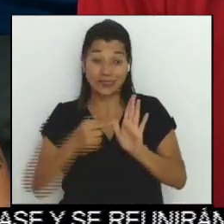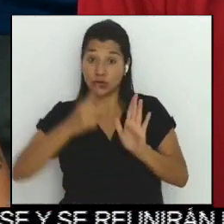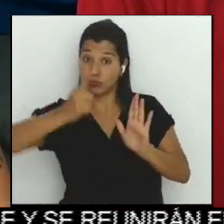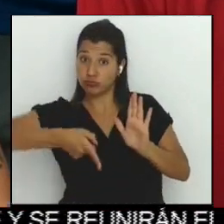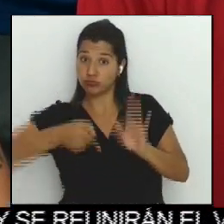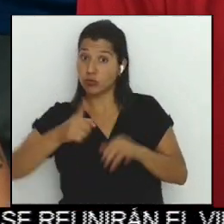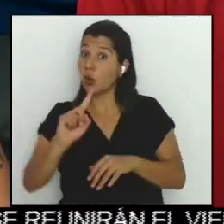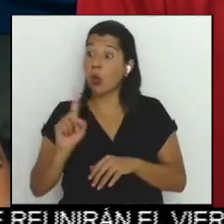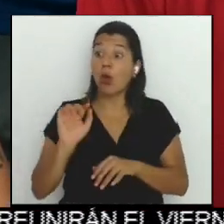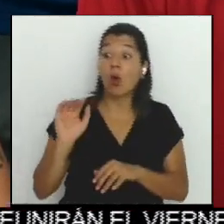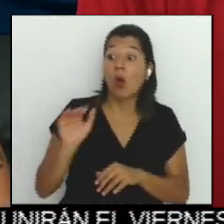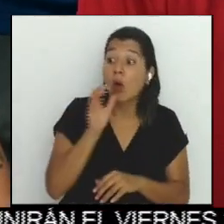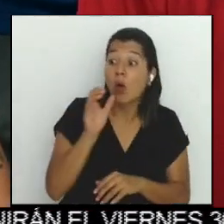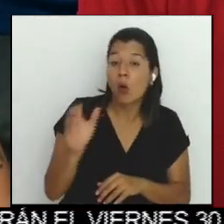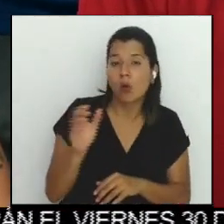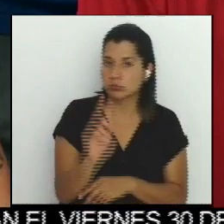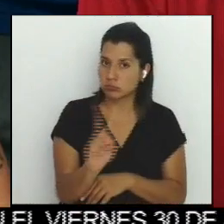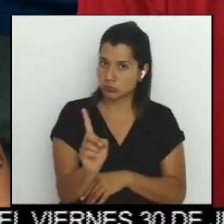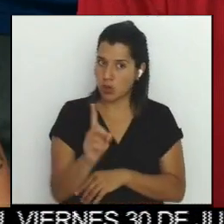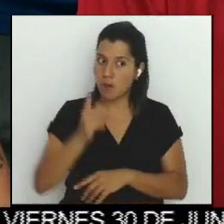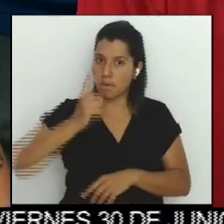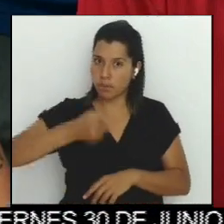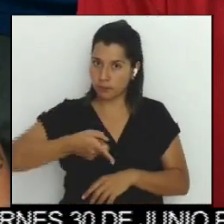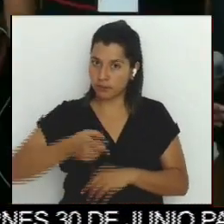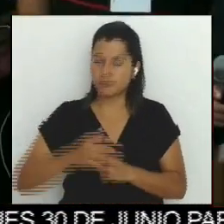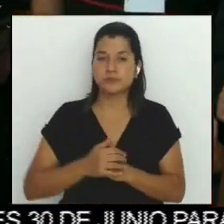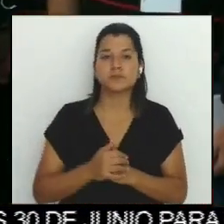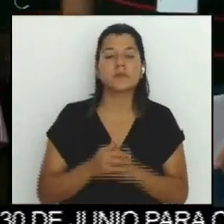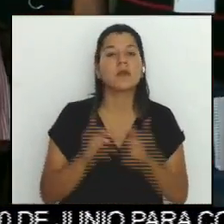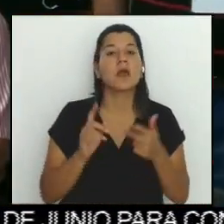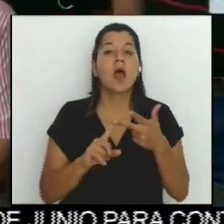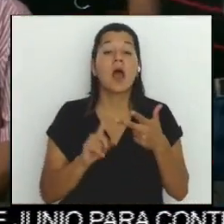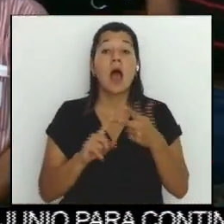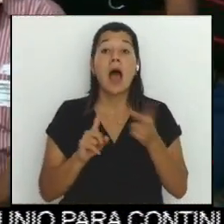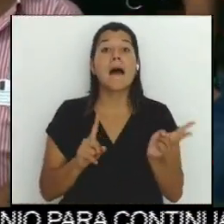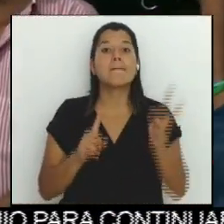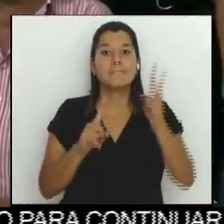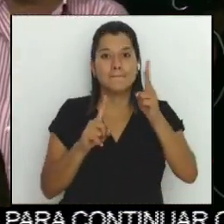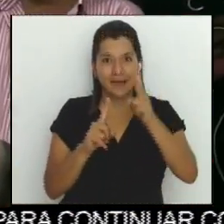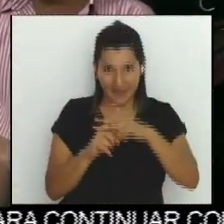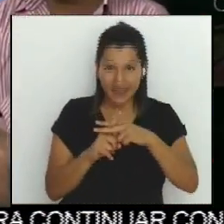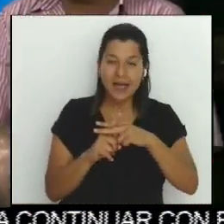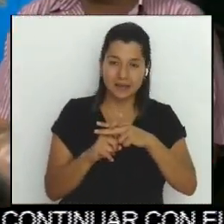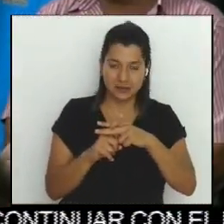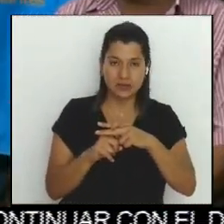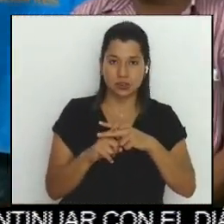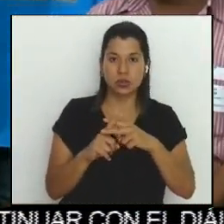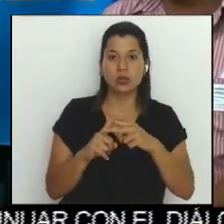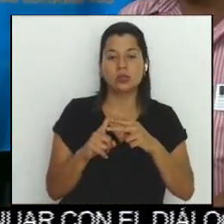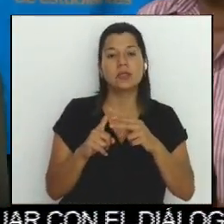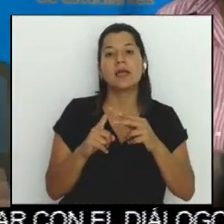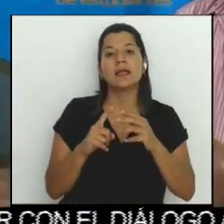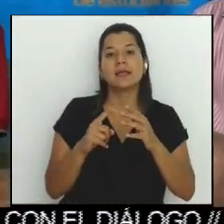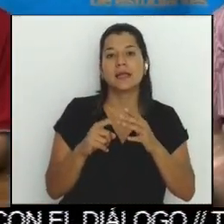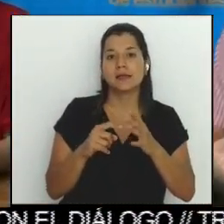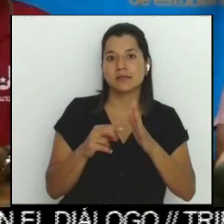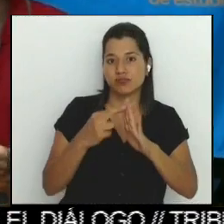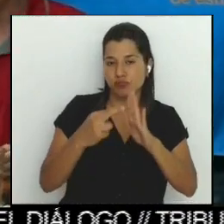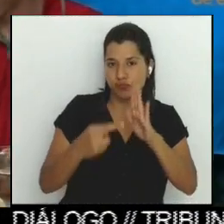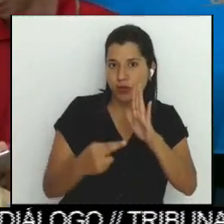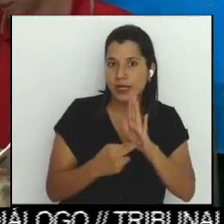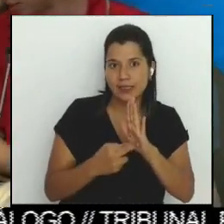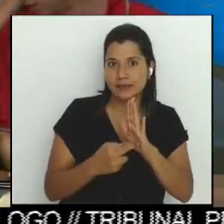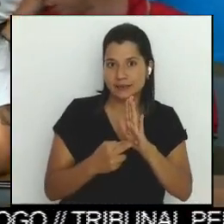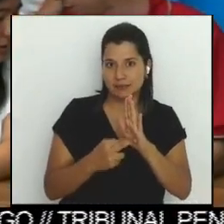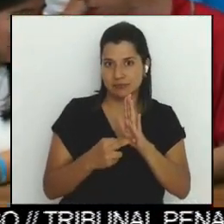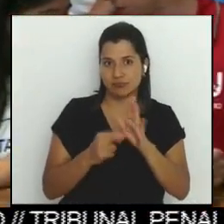papel, la aplicación irrestricta de las políticas educativas y curriculares vigentes, transitar hacia medios